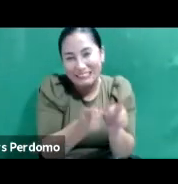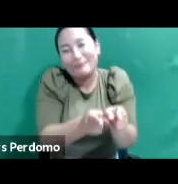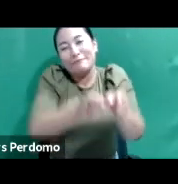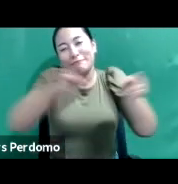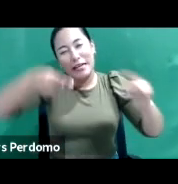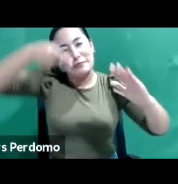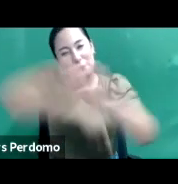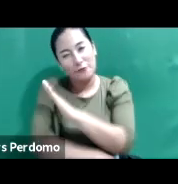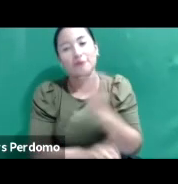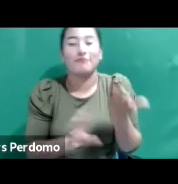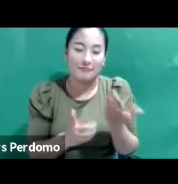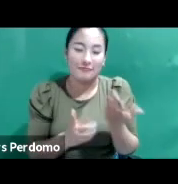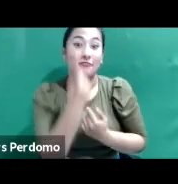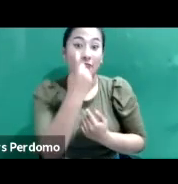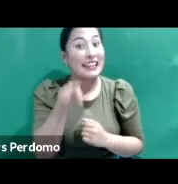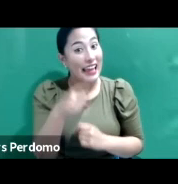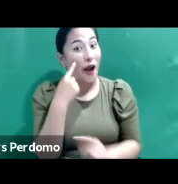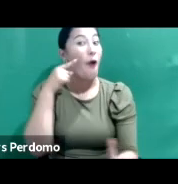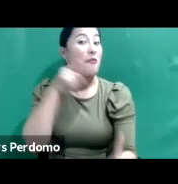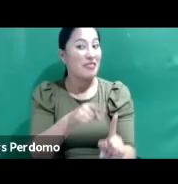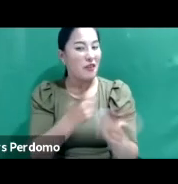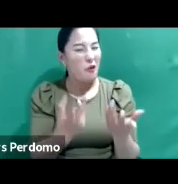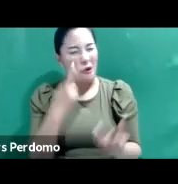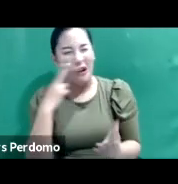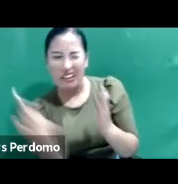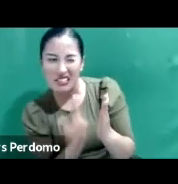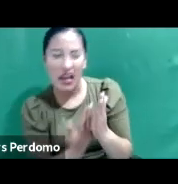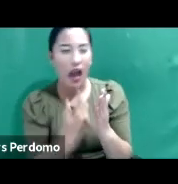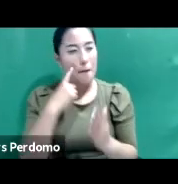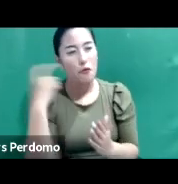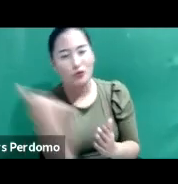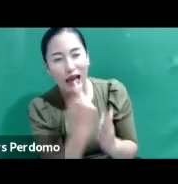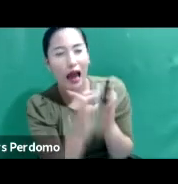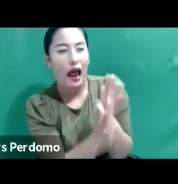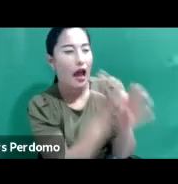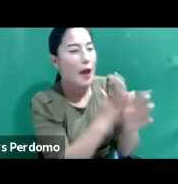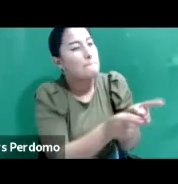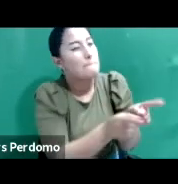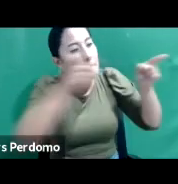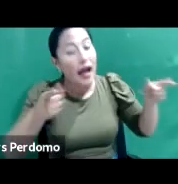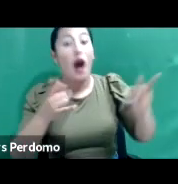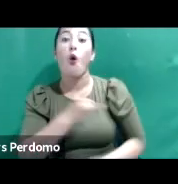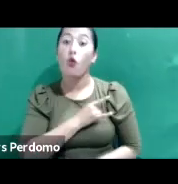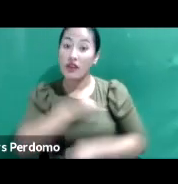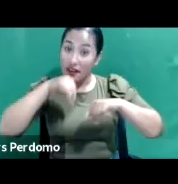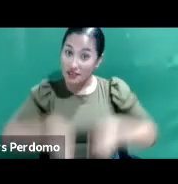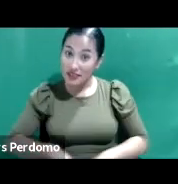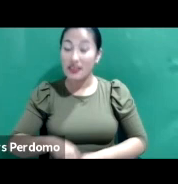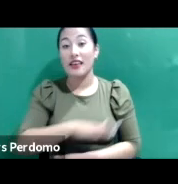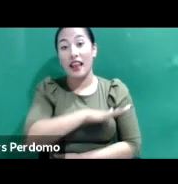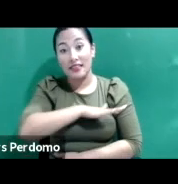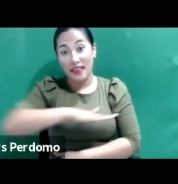idea, que podamos, digamos que revisarlo, las diferentes opciones que tiene la universidad también para profundizar en